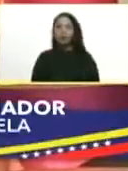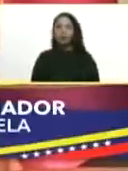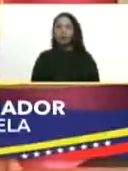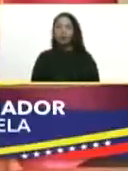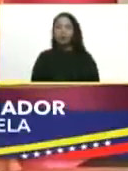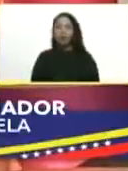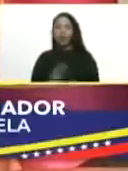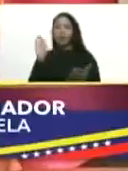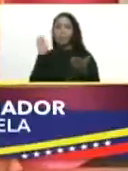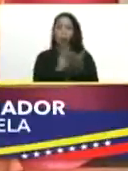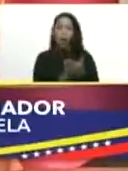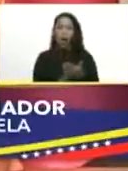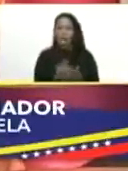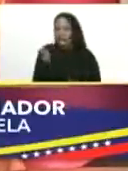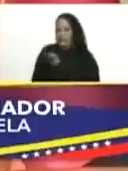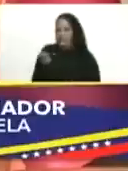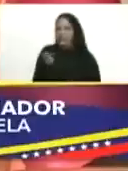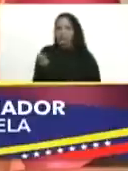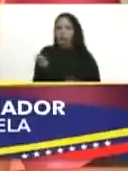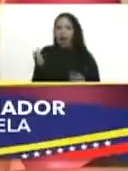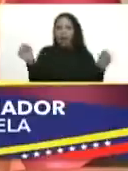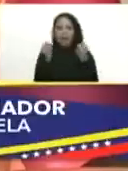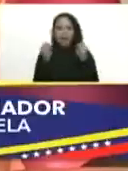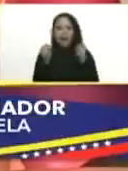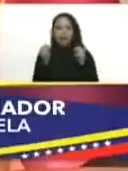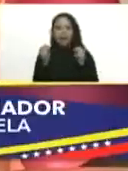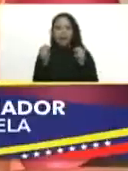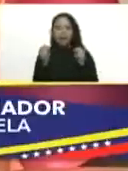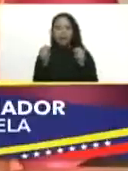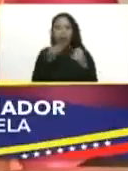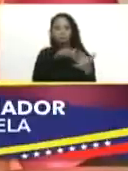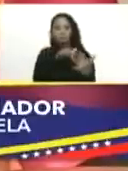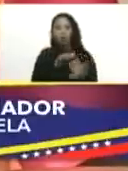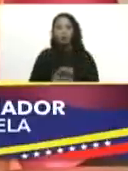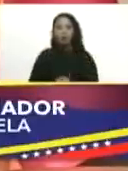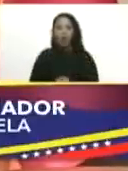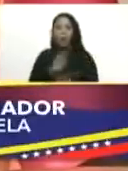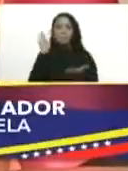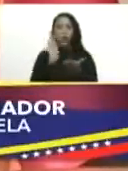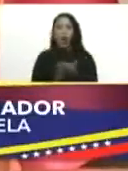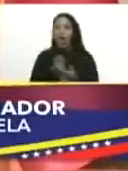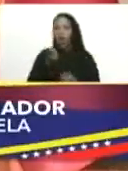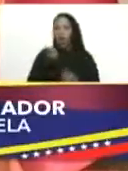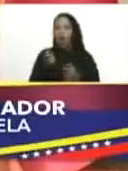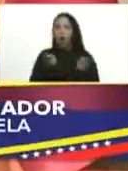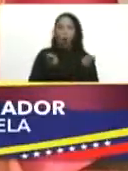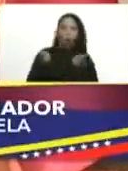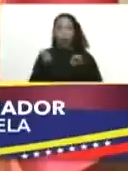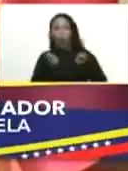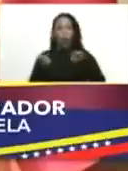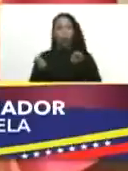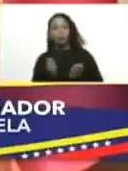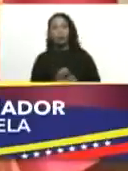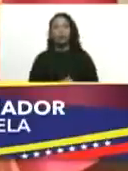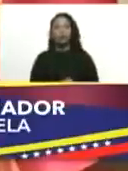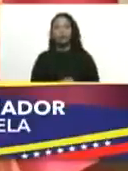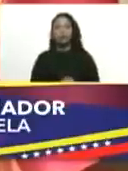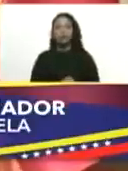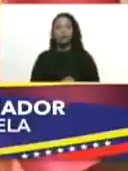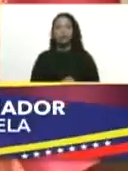de imponer el chantaje de la Guerra Fría, de imponer el chantaje del hegemonismo.